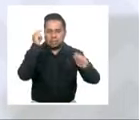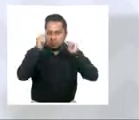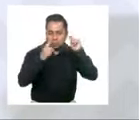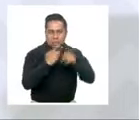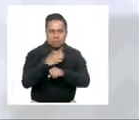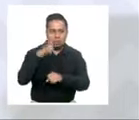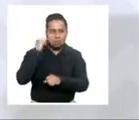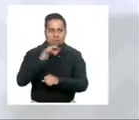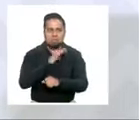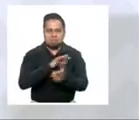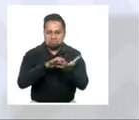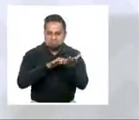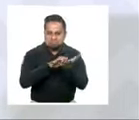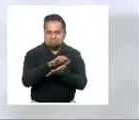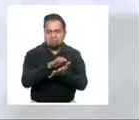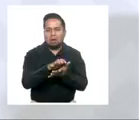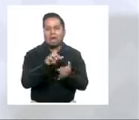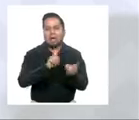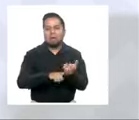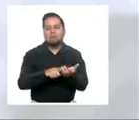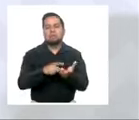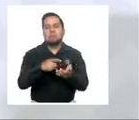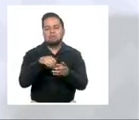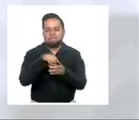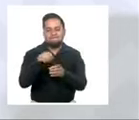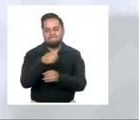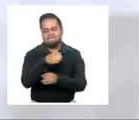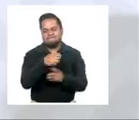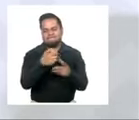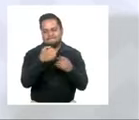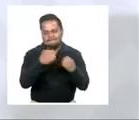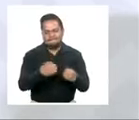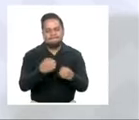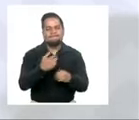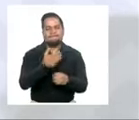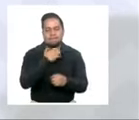estado, se estima una ocupación acumulada del